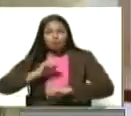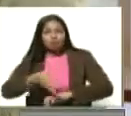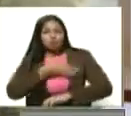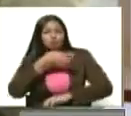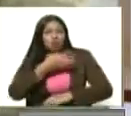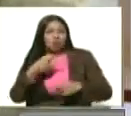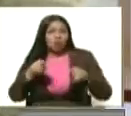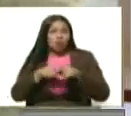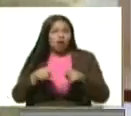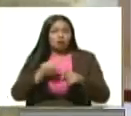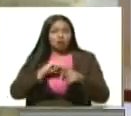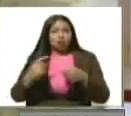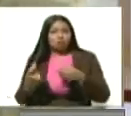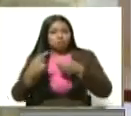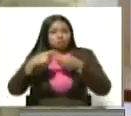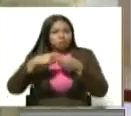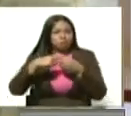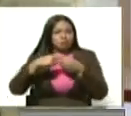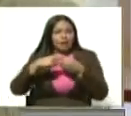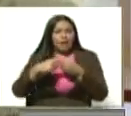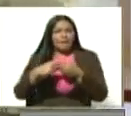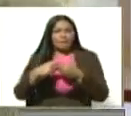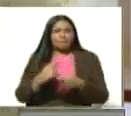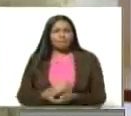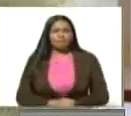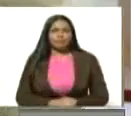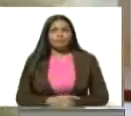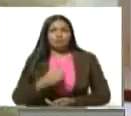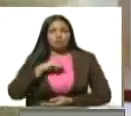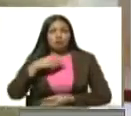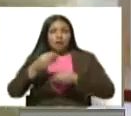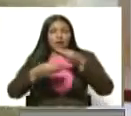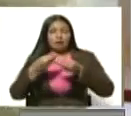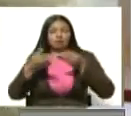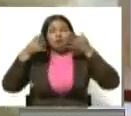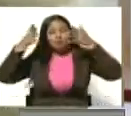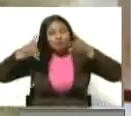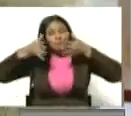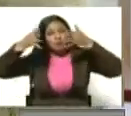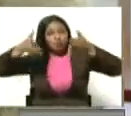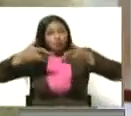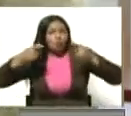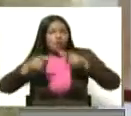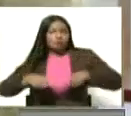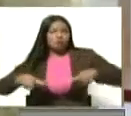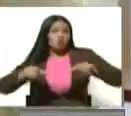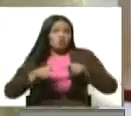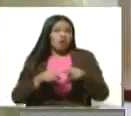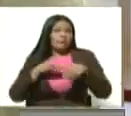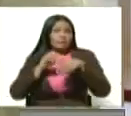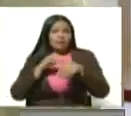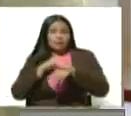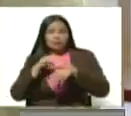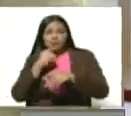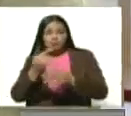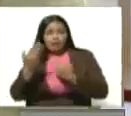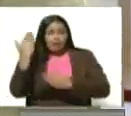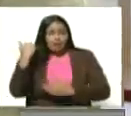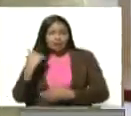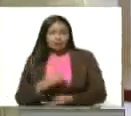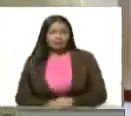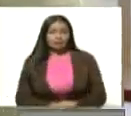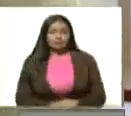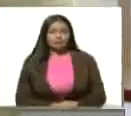sociales, hemos hecho vida en materia de formación en esos espacios. Entonces, ha